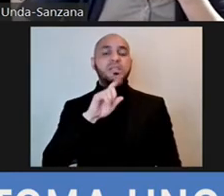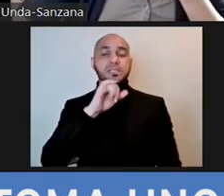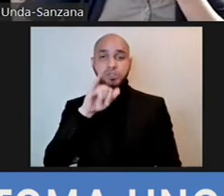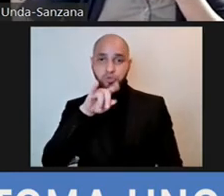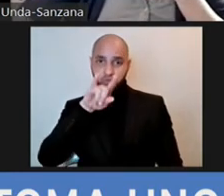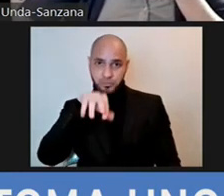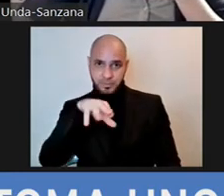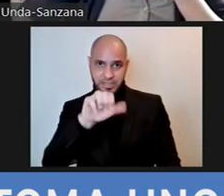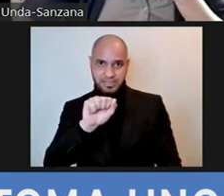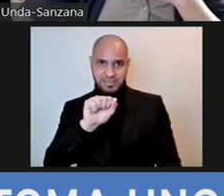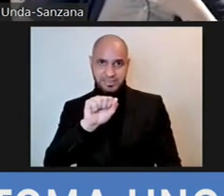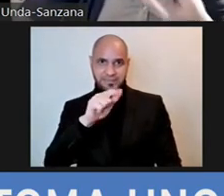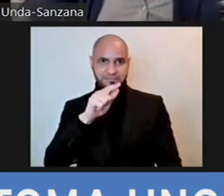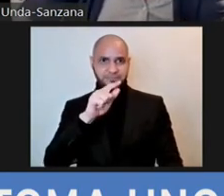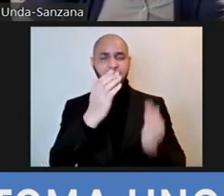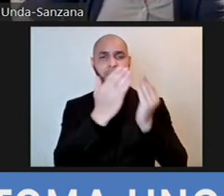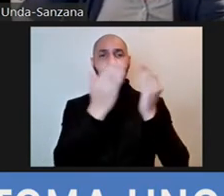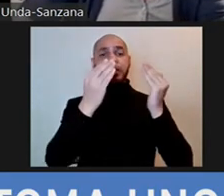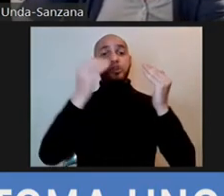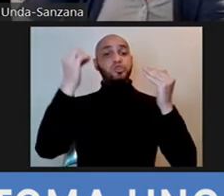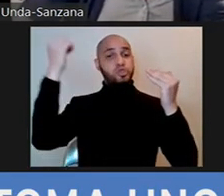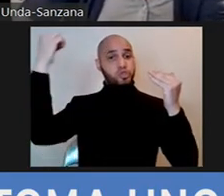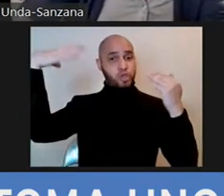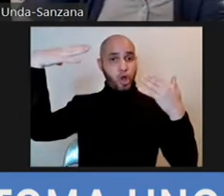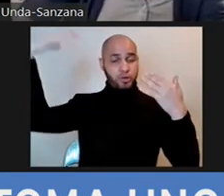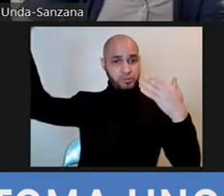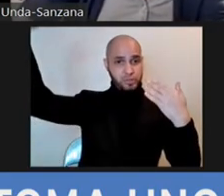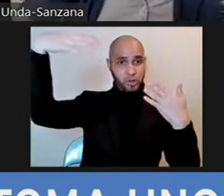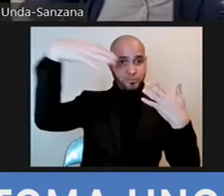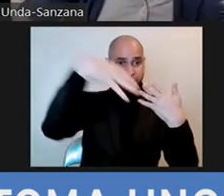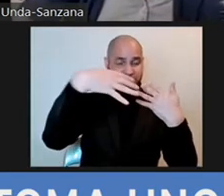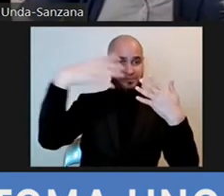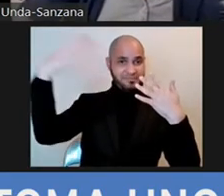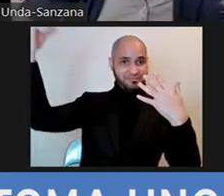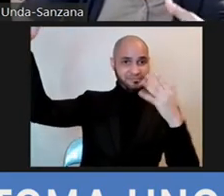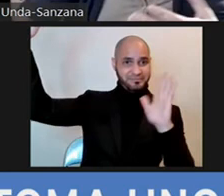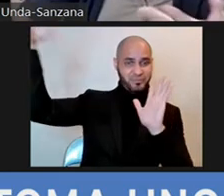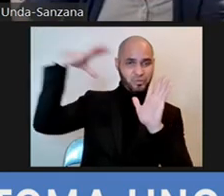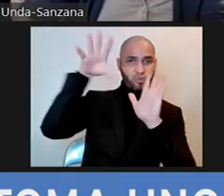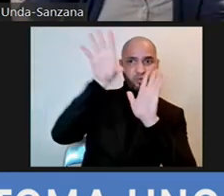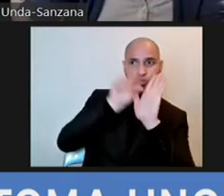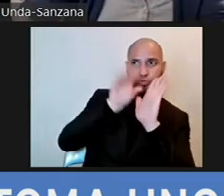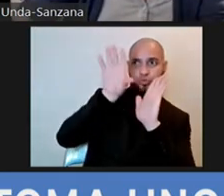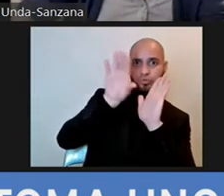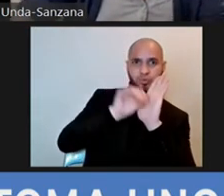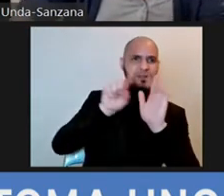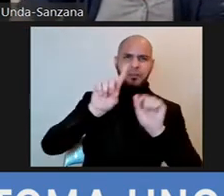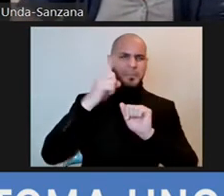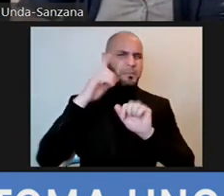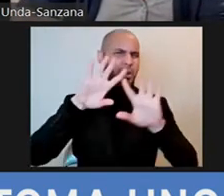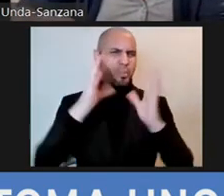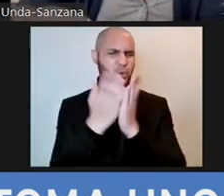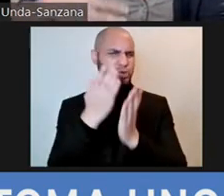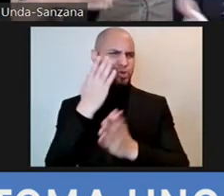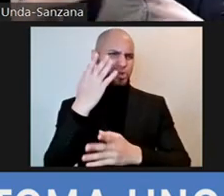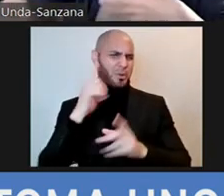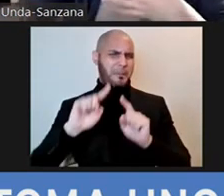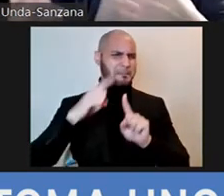se habían instalado paneles solares, prototipos. De hecho, los primeros paneles solares del mundo son como del